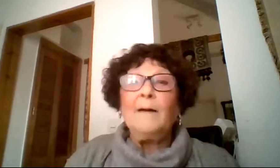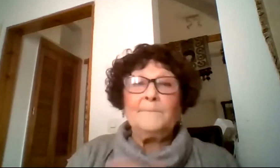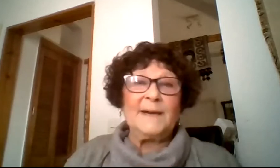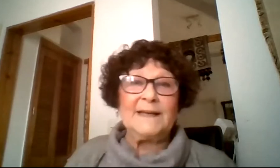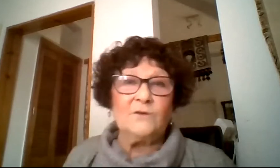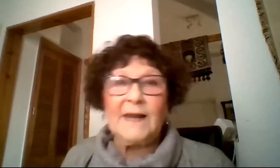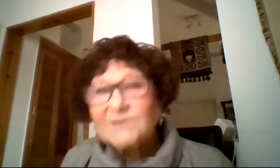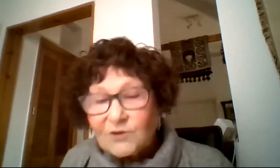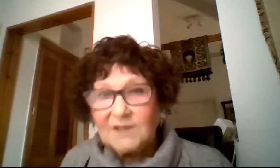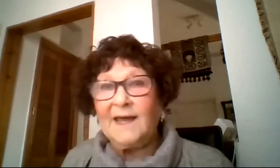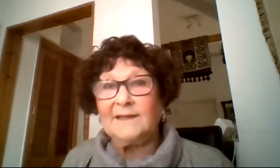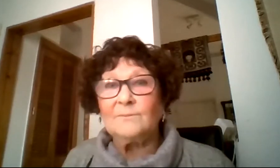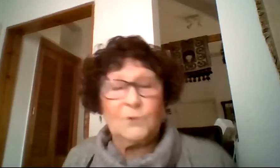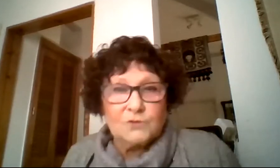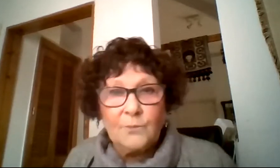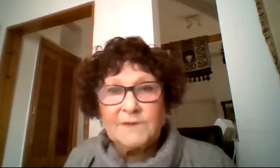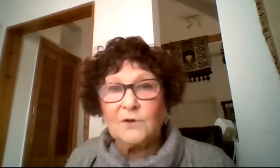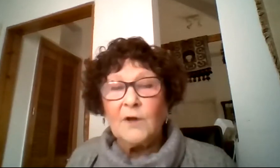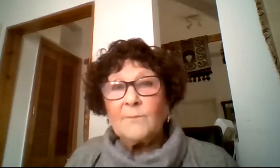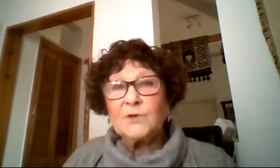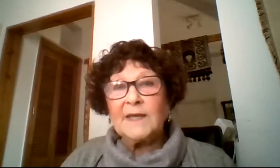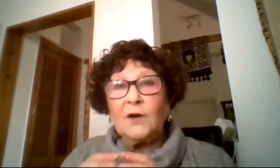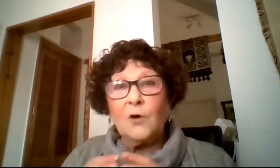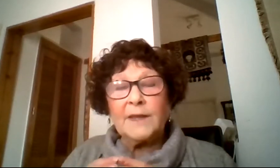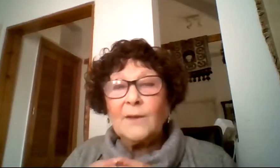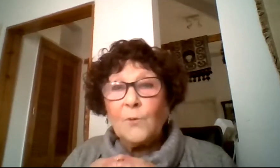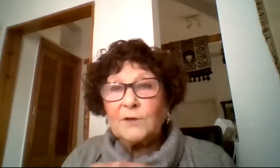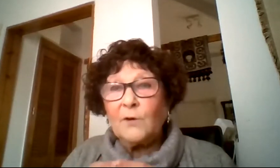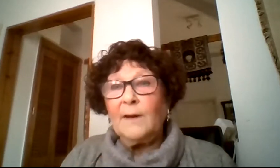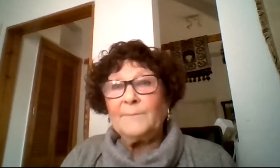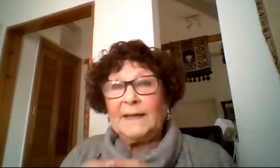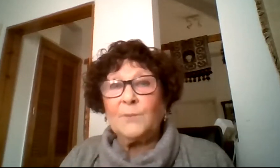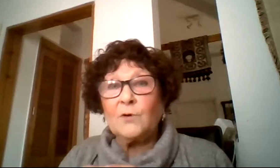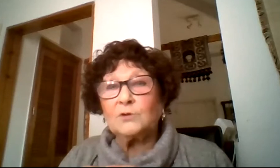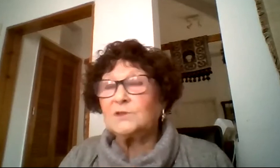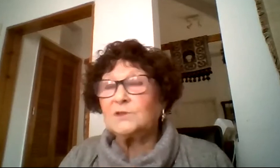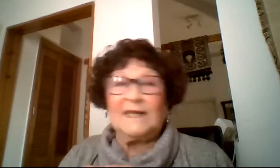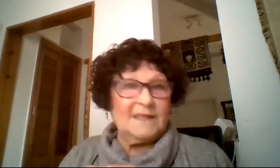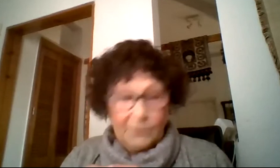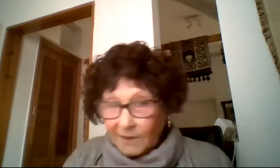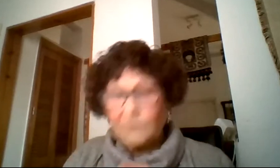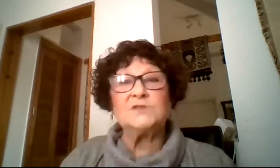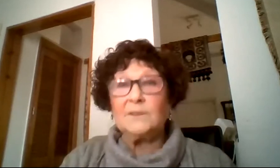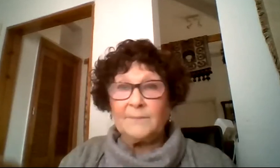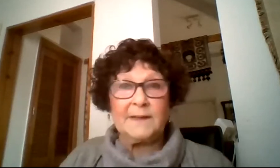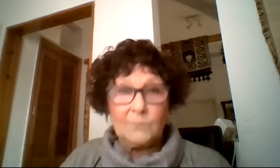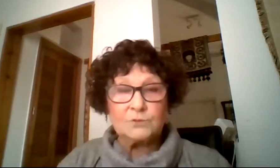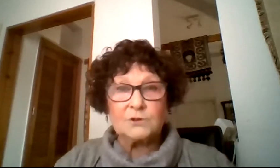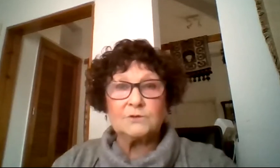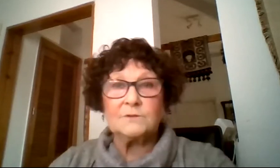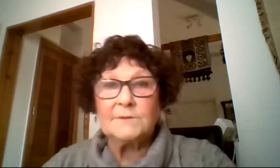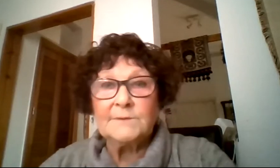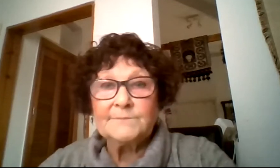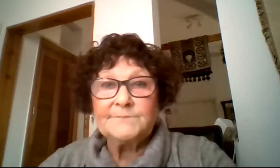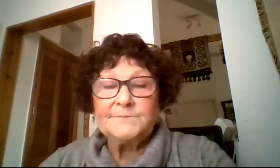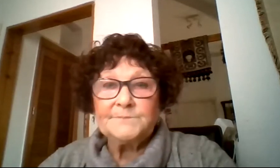servir para toda la sociedad, por supuesto, porque lo que es bueno para pocos, desde luego sirve para